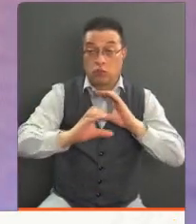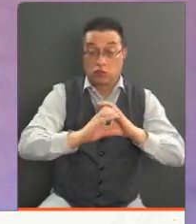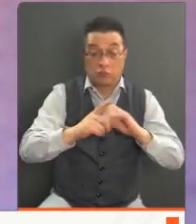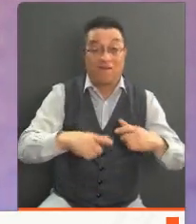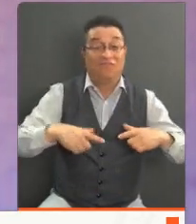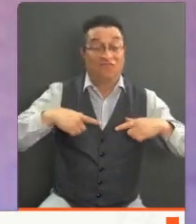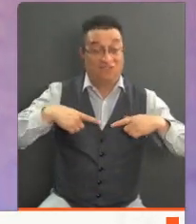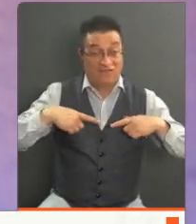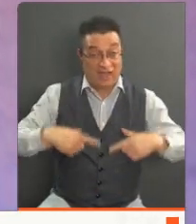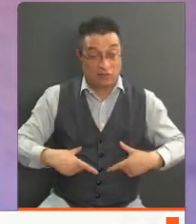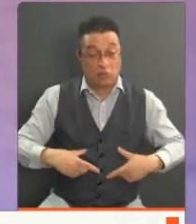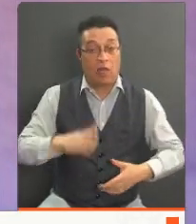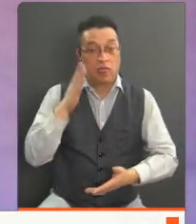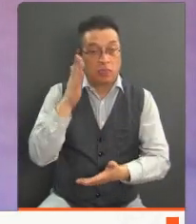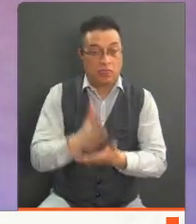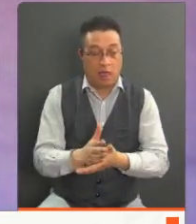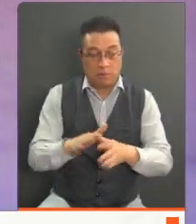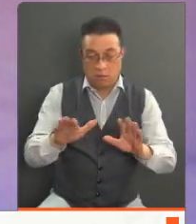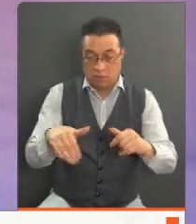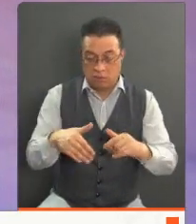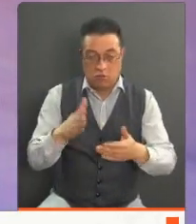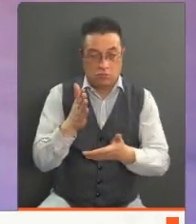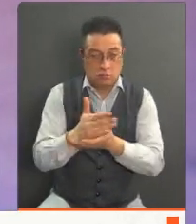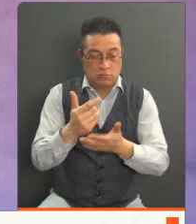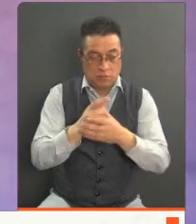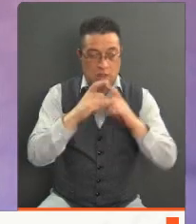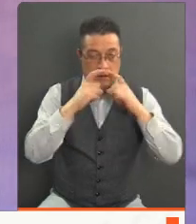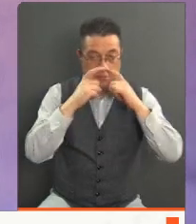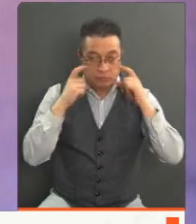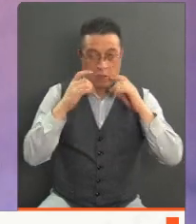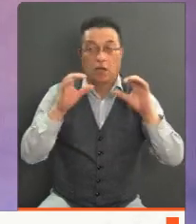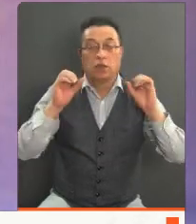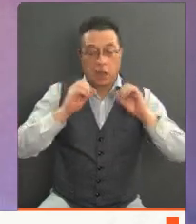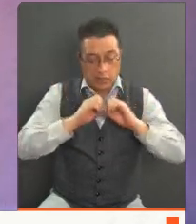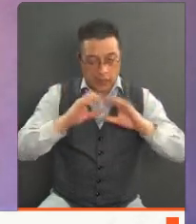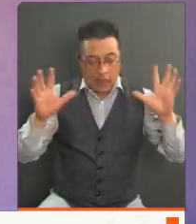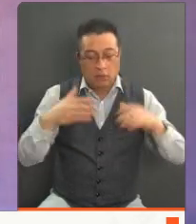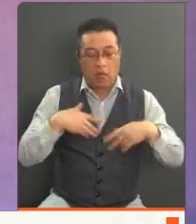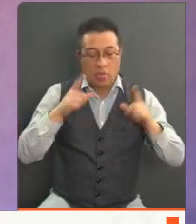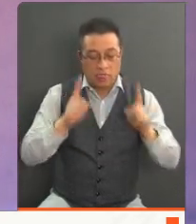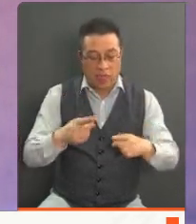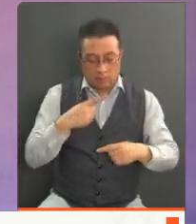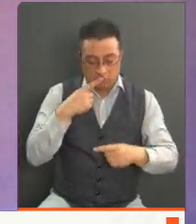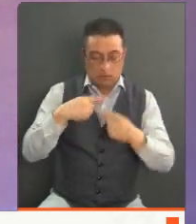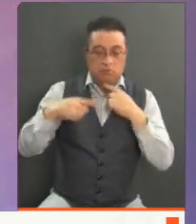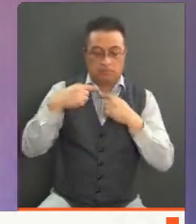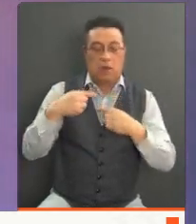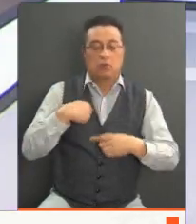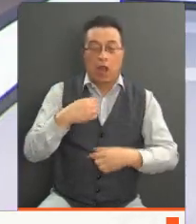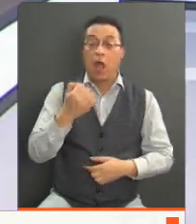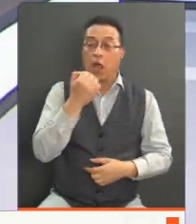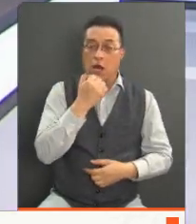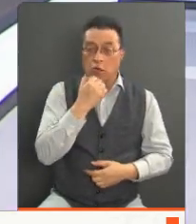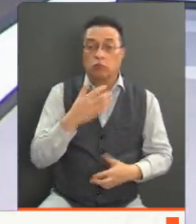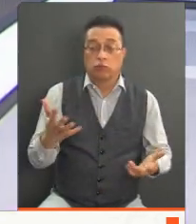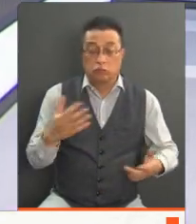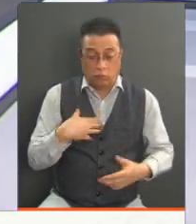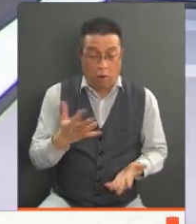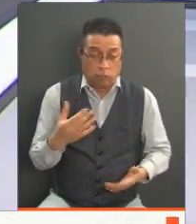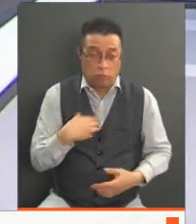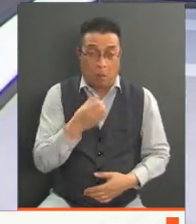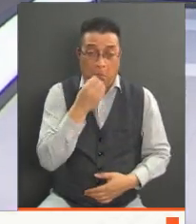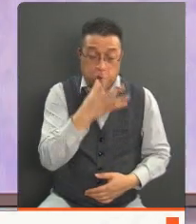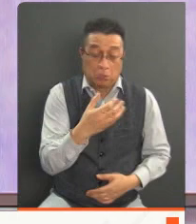debían mantenerse las mismas medidas que se mantuvieron en claro que tenemos que reconocer que cometimos un error esto yo lo reconocí yo lo